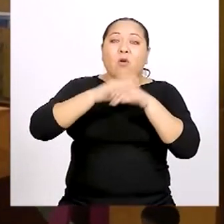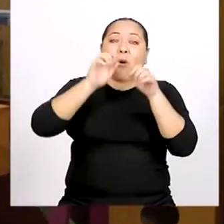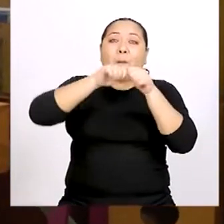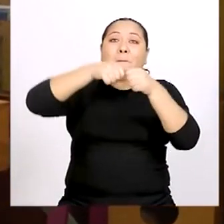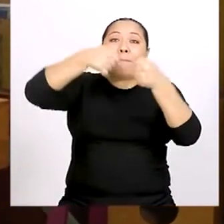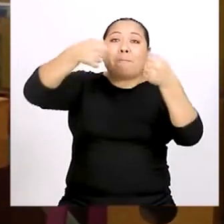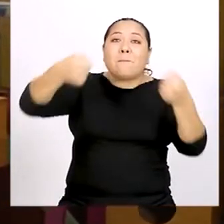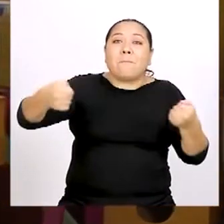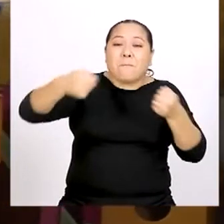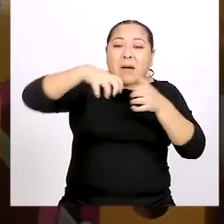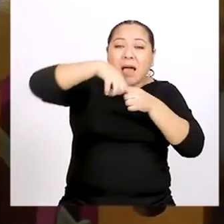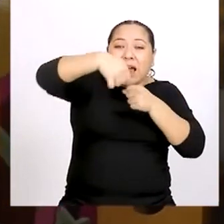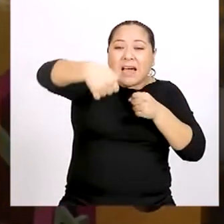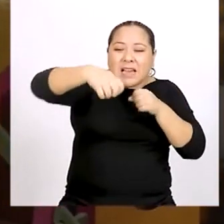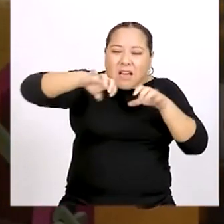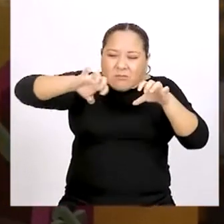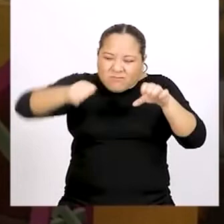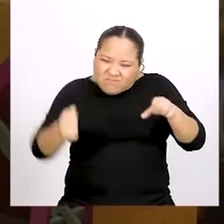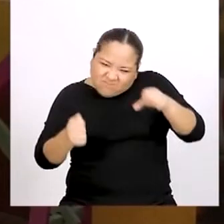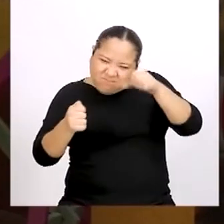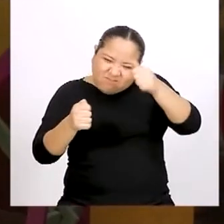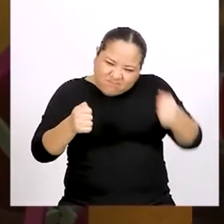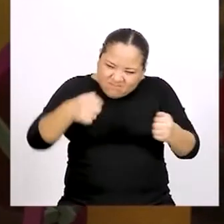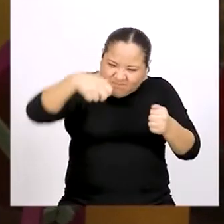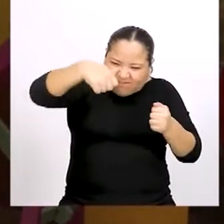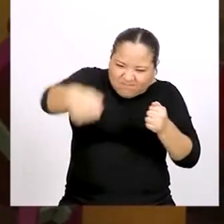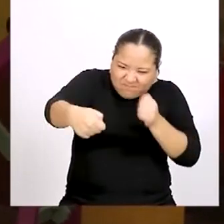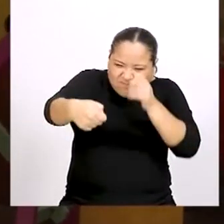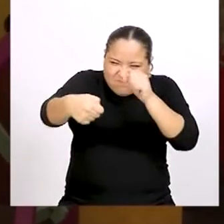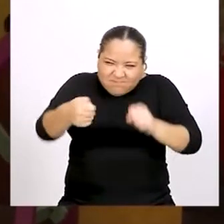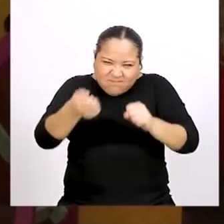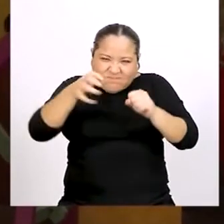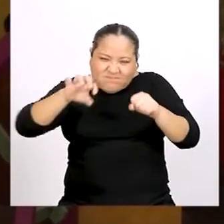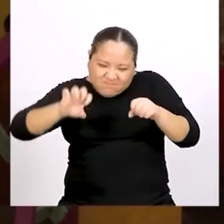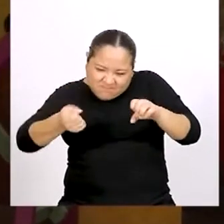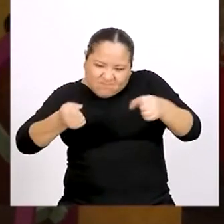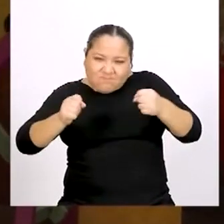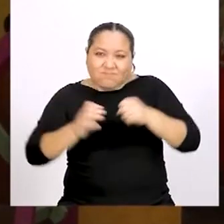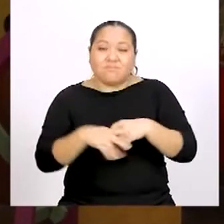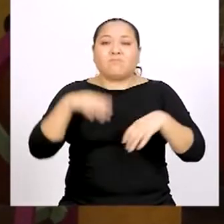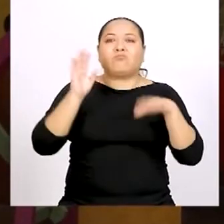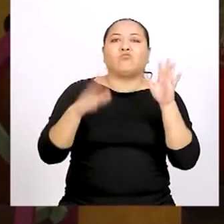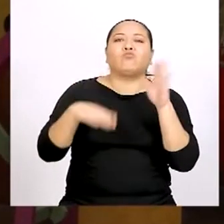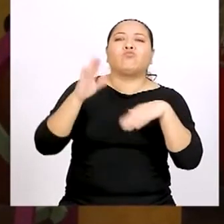un parche que se ajusta con estas cuerdas.